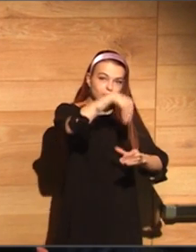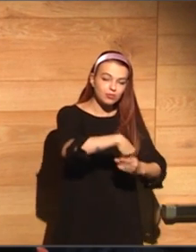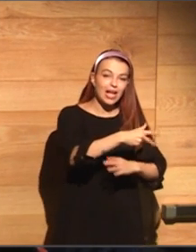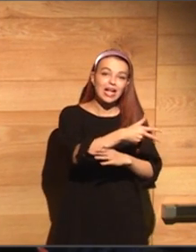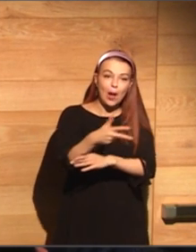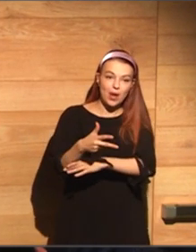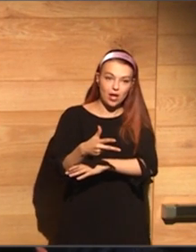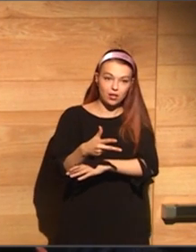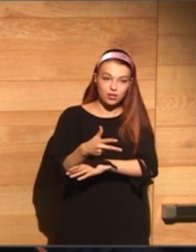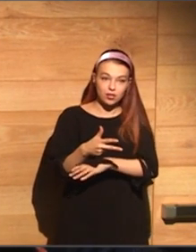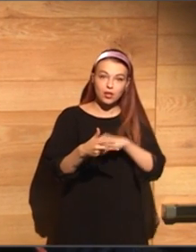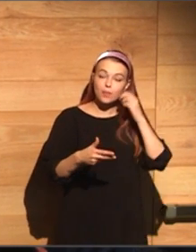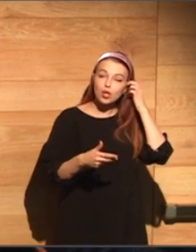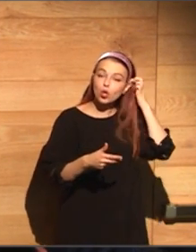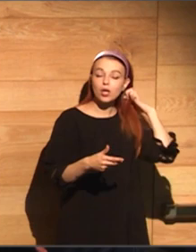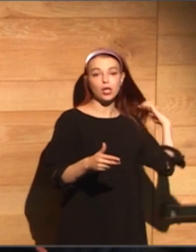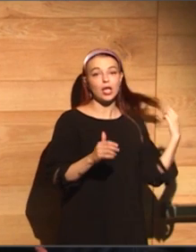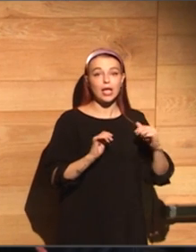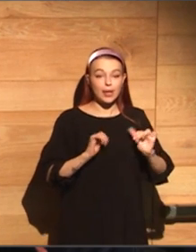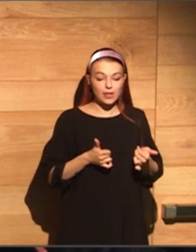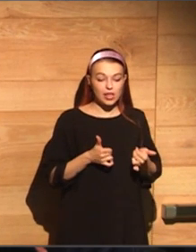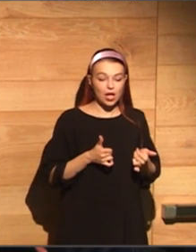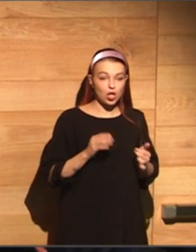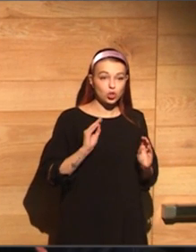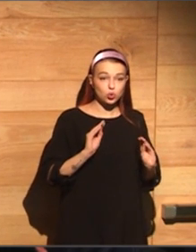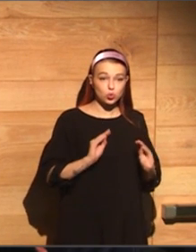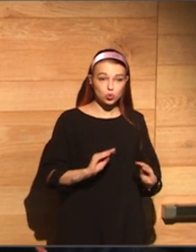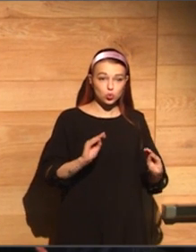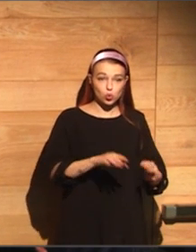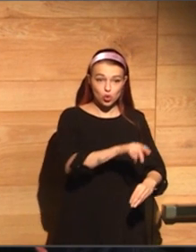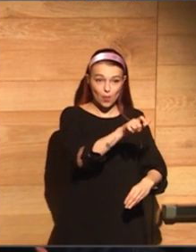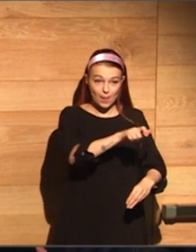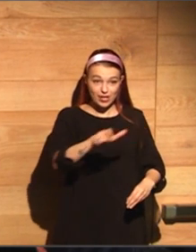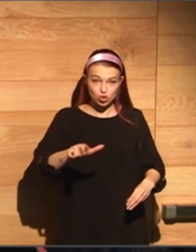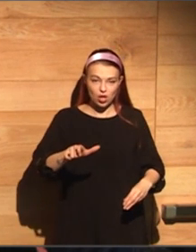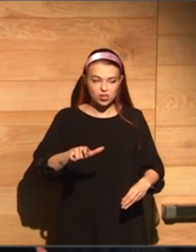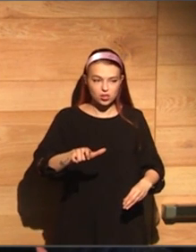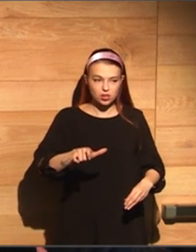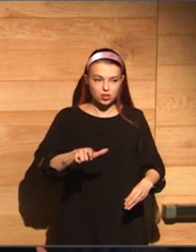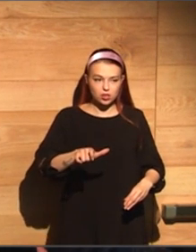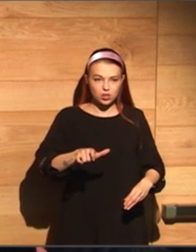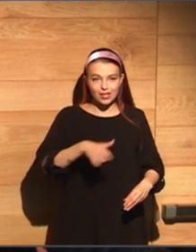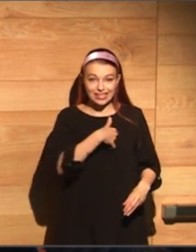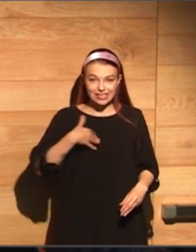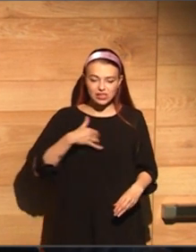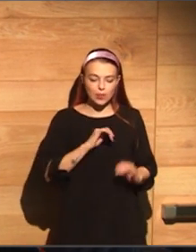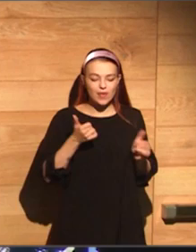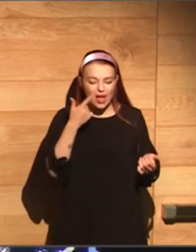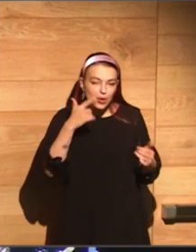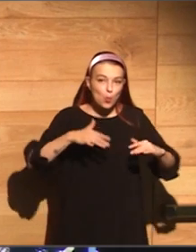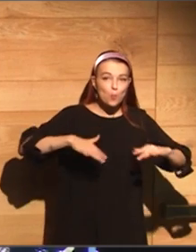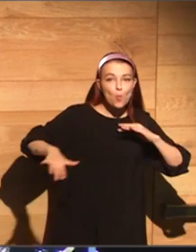empieza orquestando el movimiento de sus personajes, que no cesa